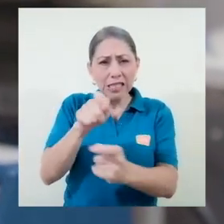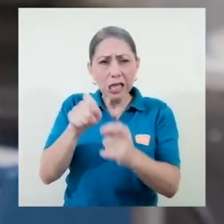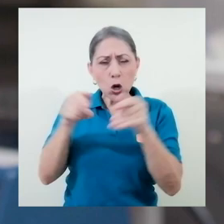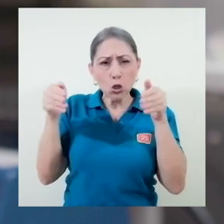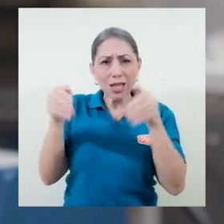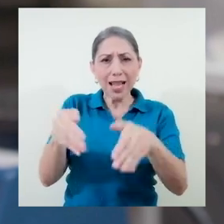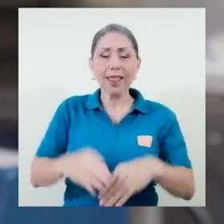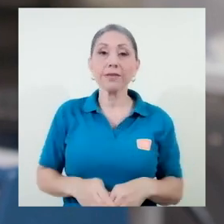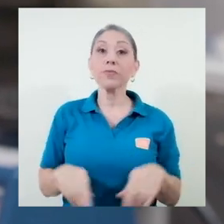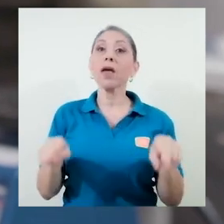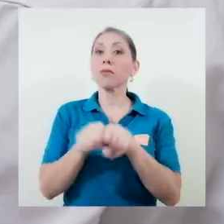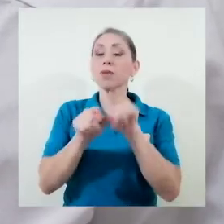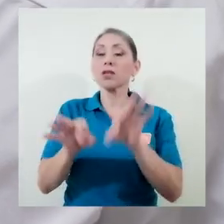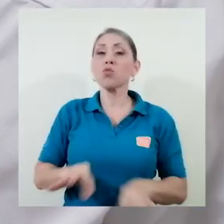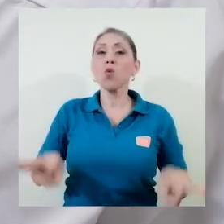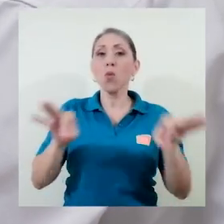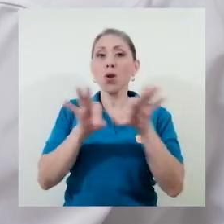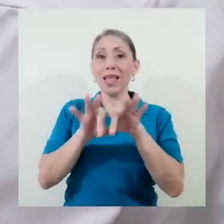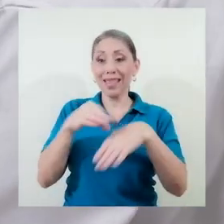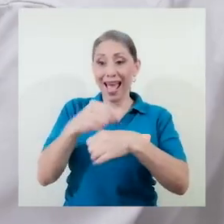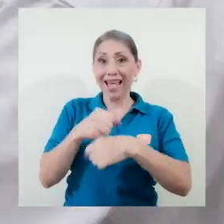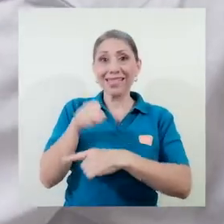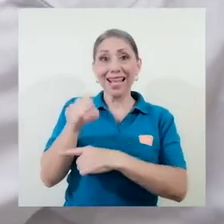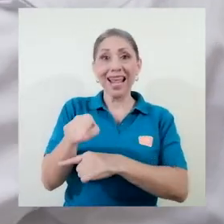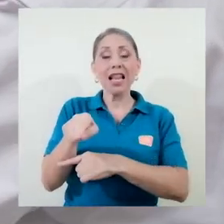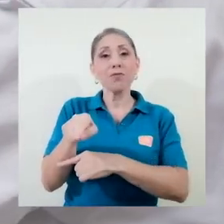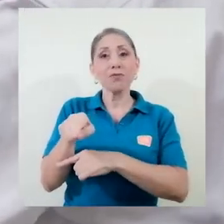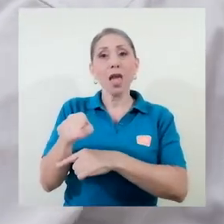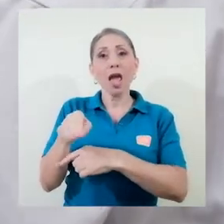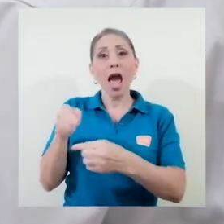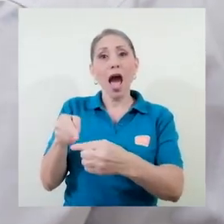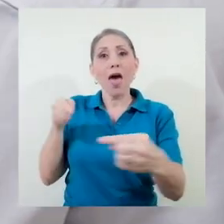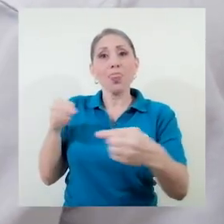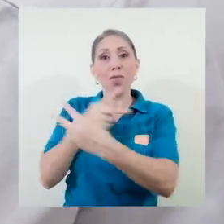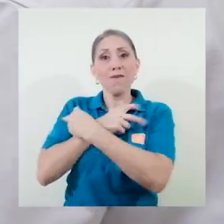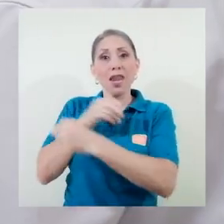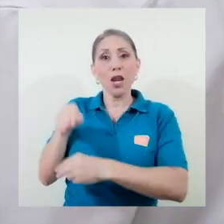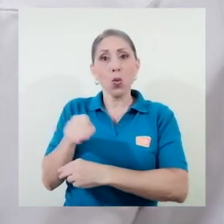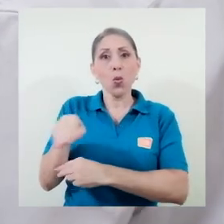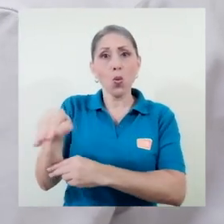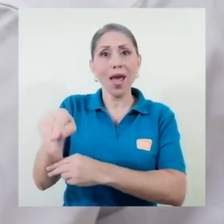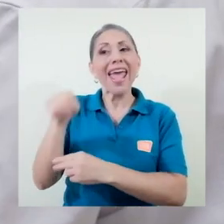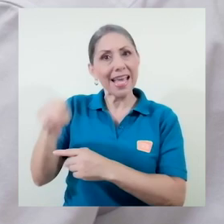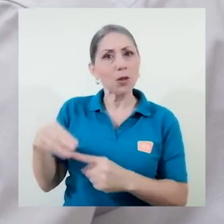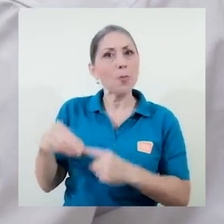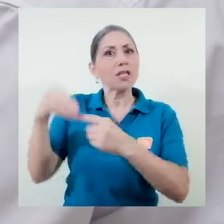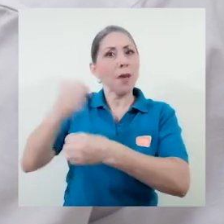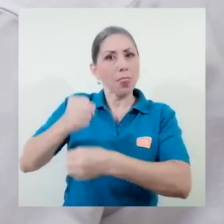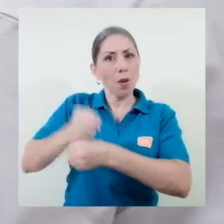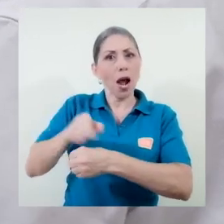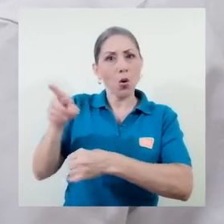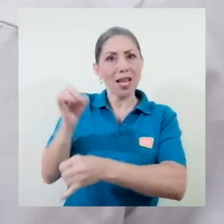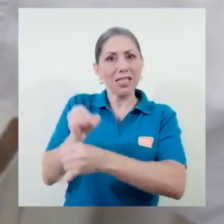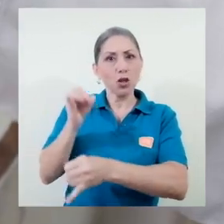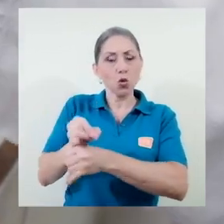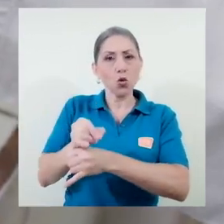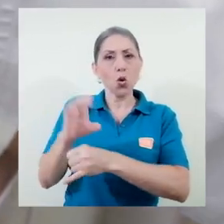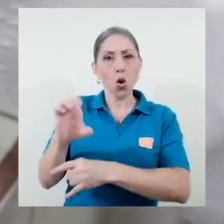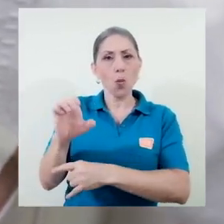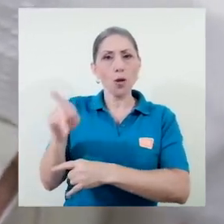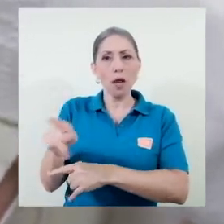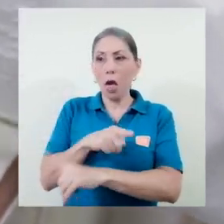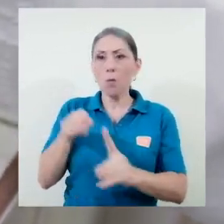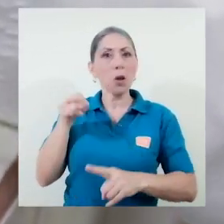cabe destacar que la fabricación del suero antiofídico es la principal producción del instituto y la elaboración de este no se ha